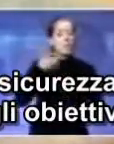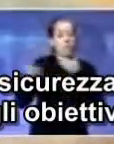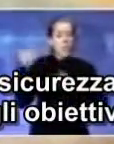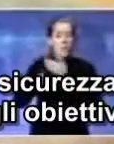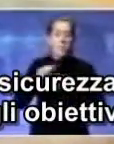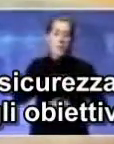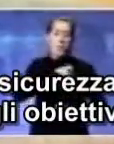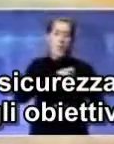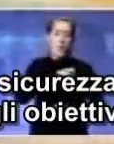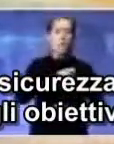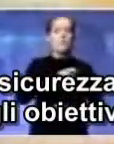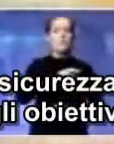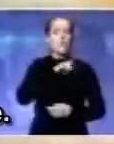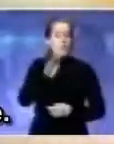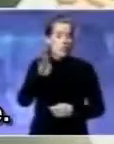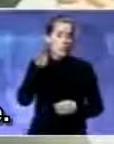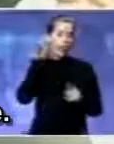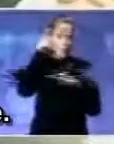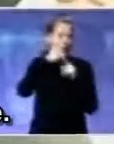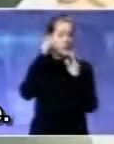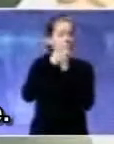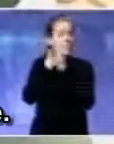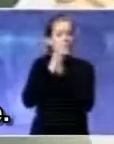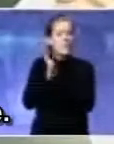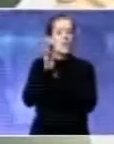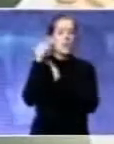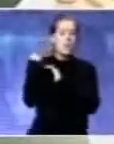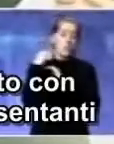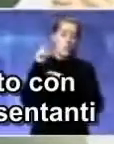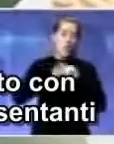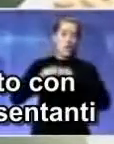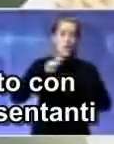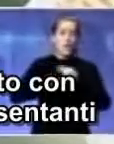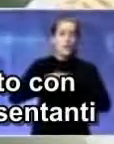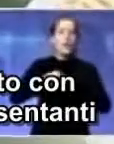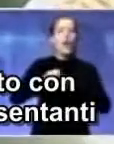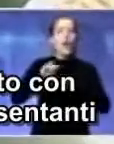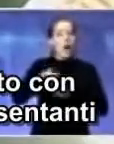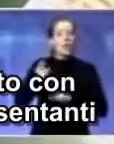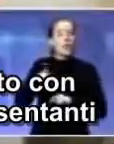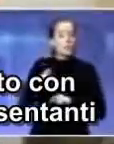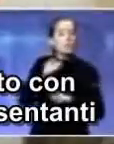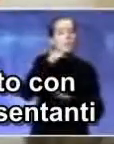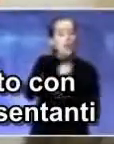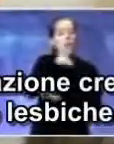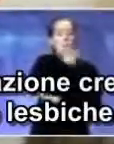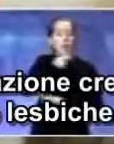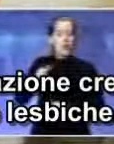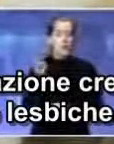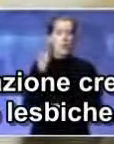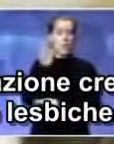Estado. Serán algunos de los objetivos marcados por la organización. Para ello han contado con la presencia de varios representantes